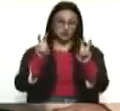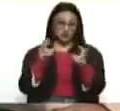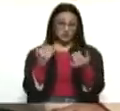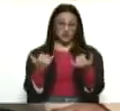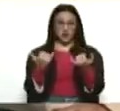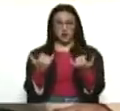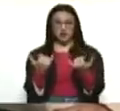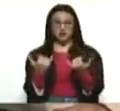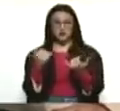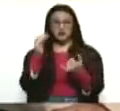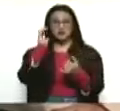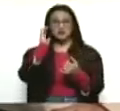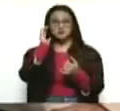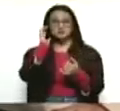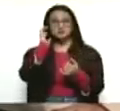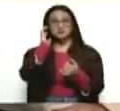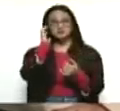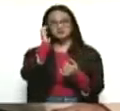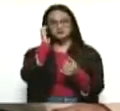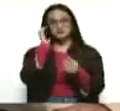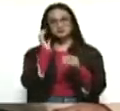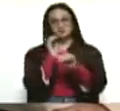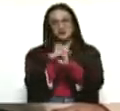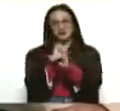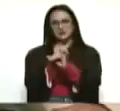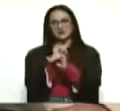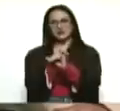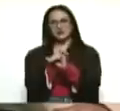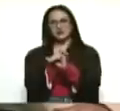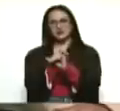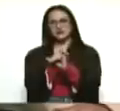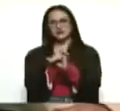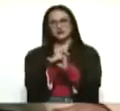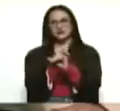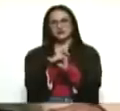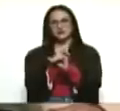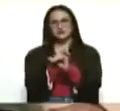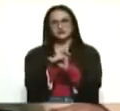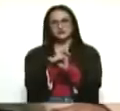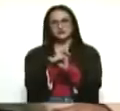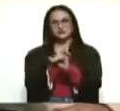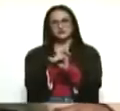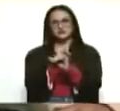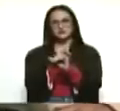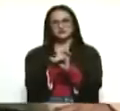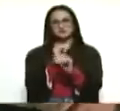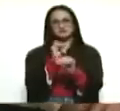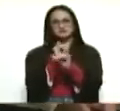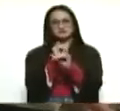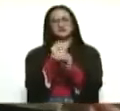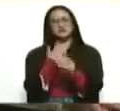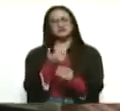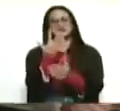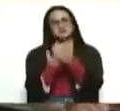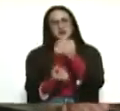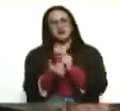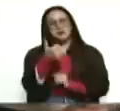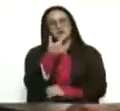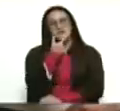puedes incluso por vía electrónica sacarte una licencia por vía electrónica, eso te facilita mucho